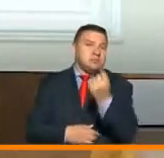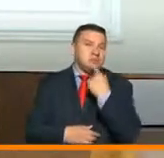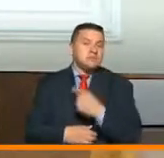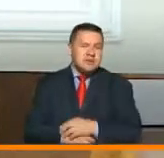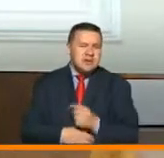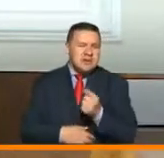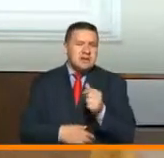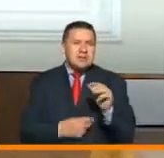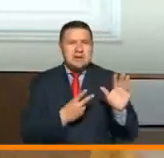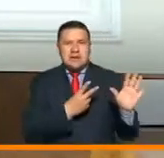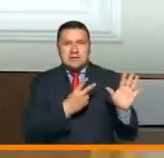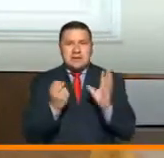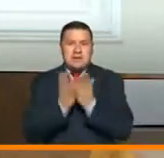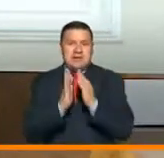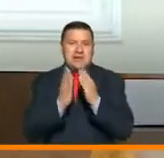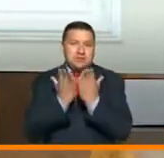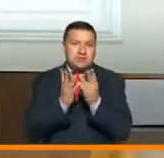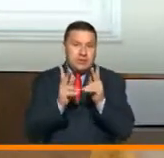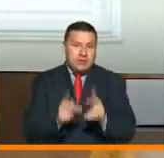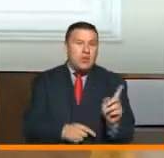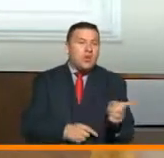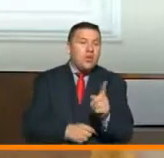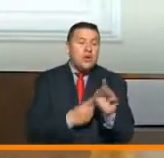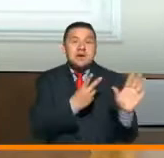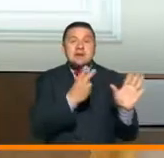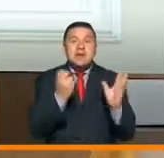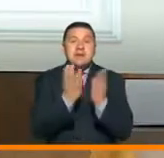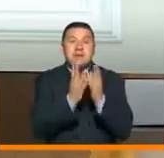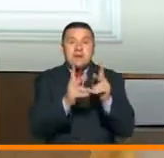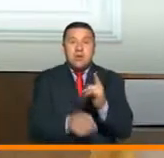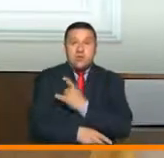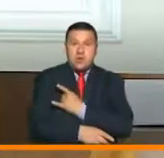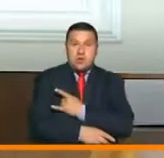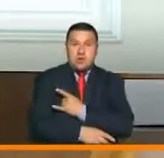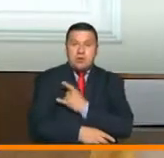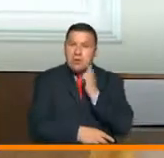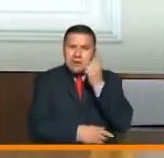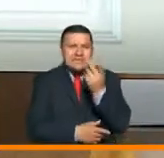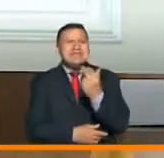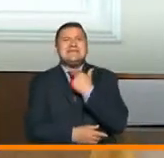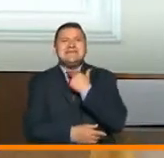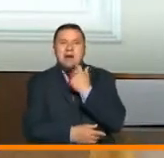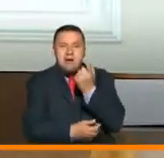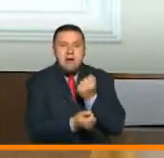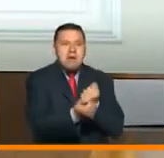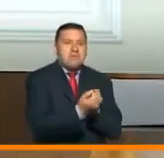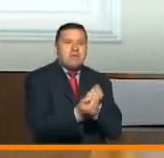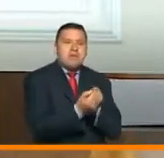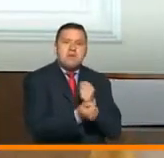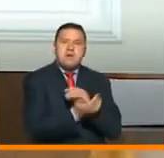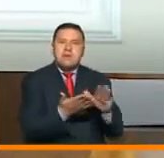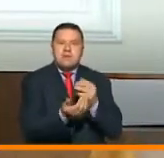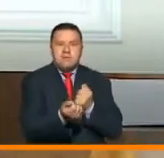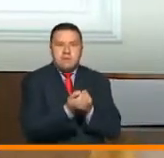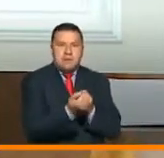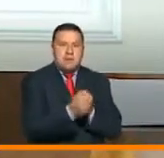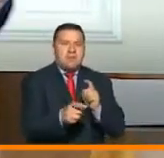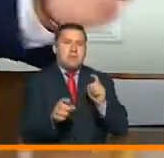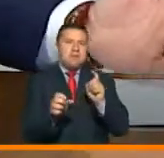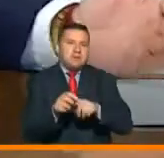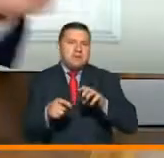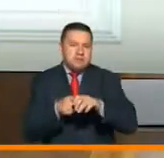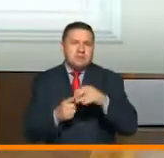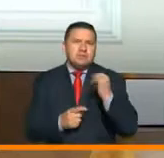a casi 700,000 estudiantes de la educación pública universitaria que han tenido este apoyo de gratuidad en la matrícula.